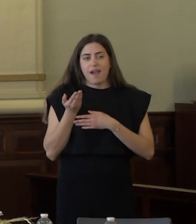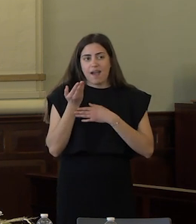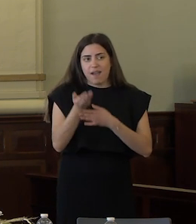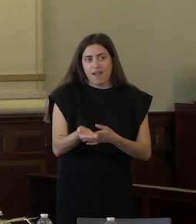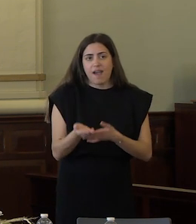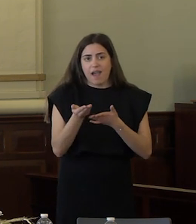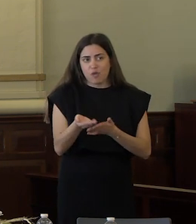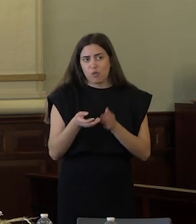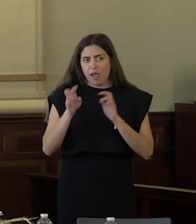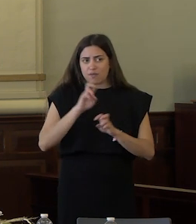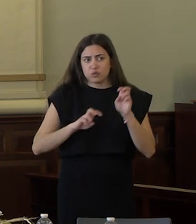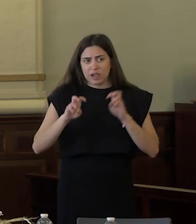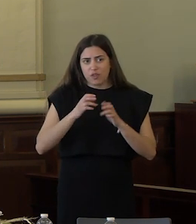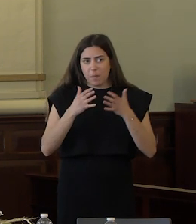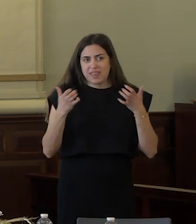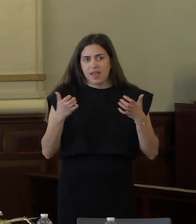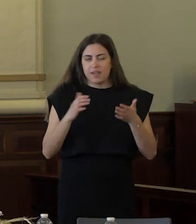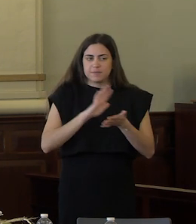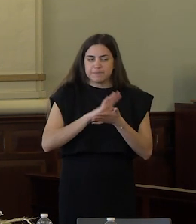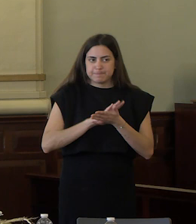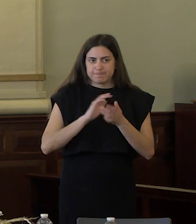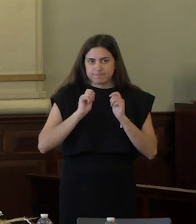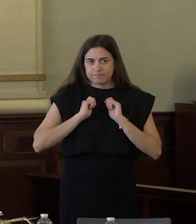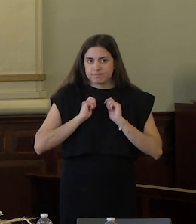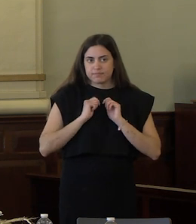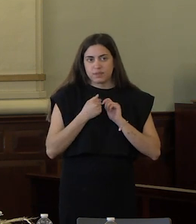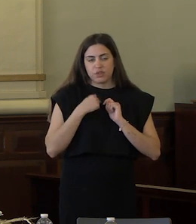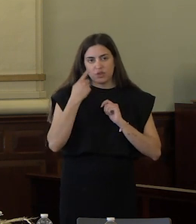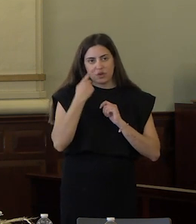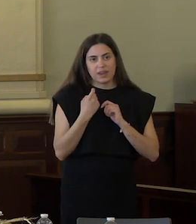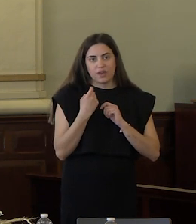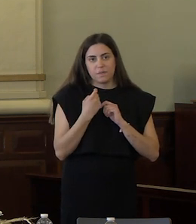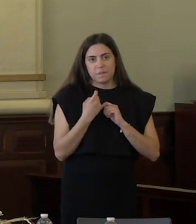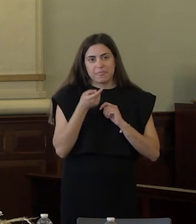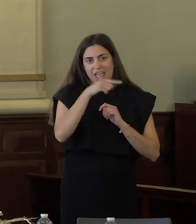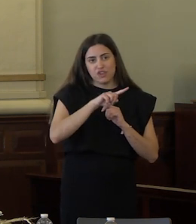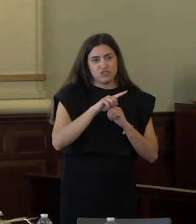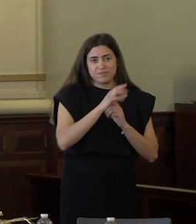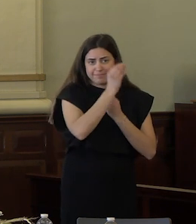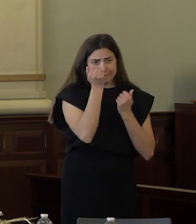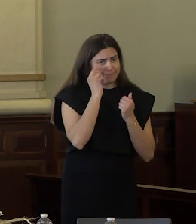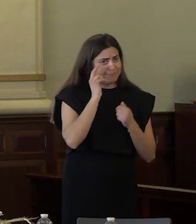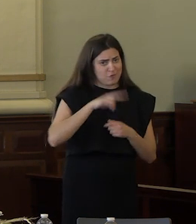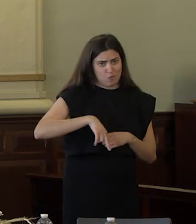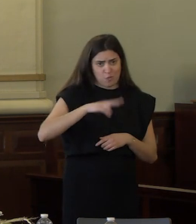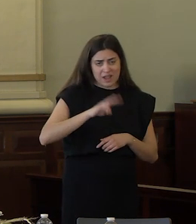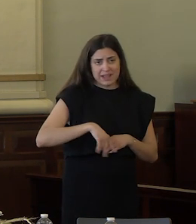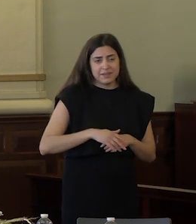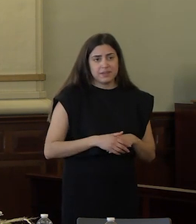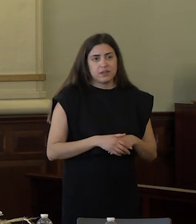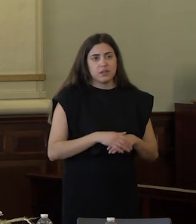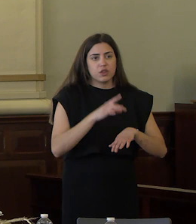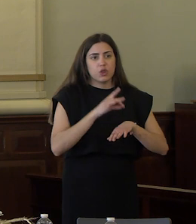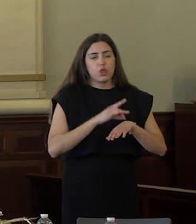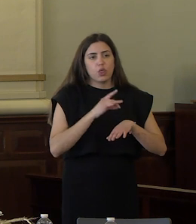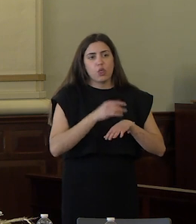una solución, un mensaje tranquilizador. Y bueno, creo que nunca se olvidarán de aquel doctor,